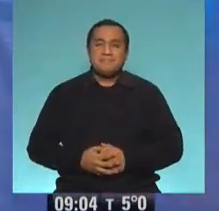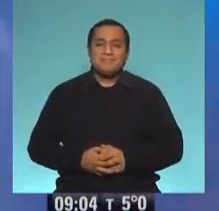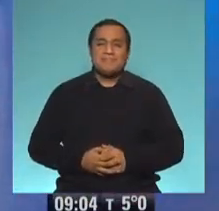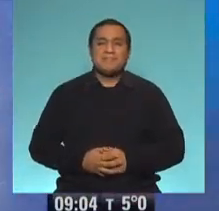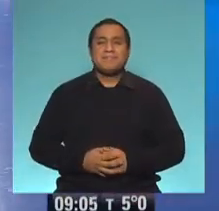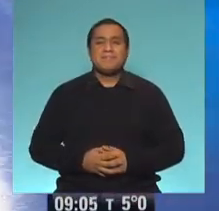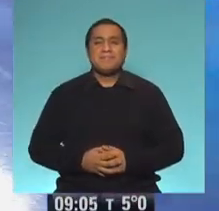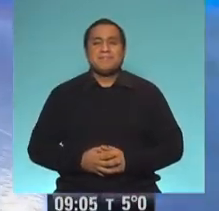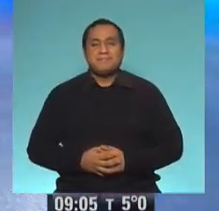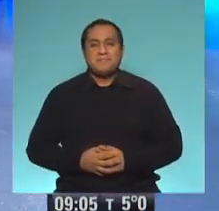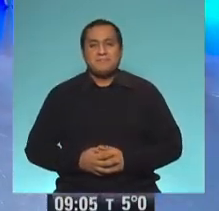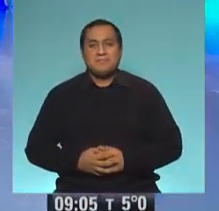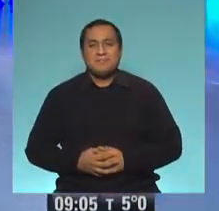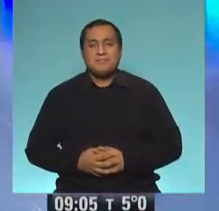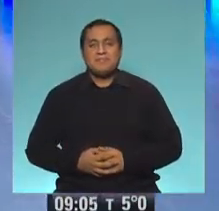ella.